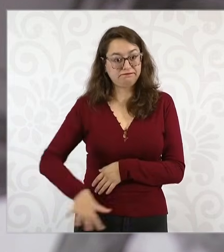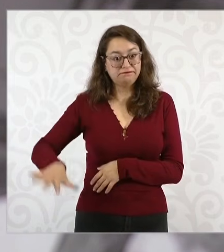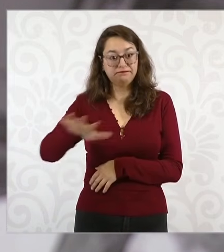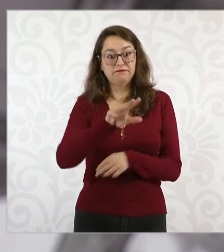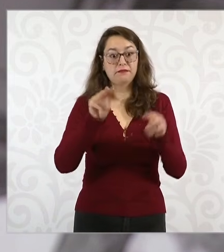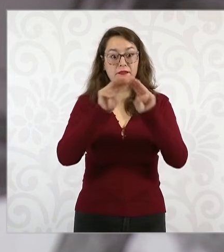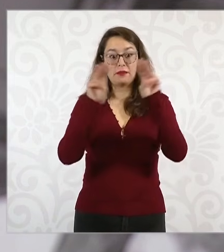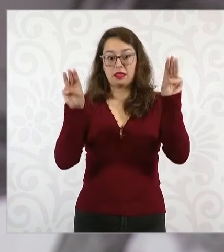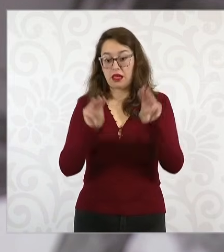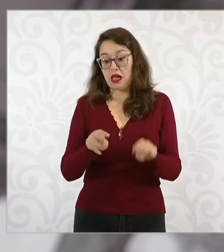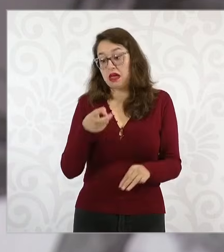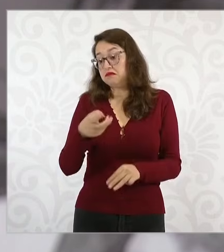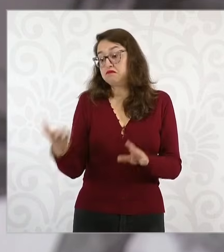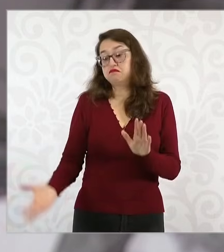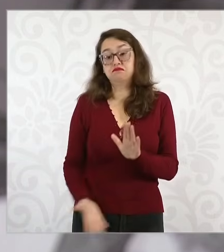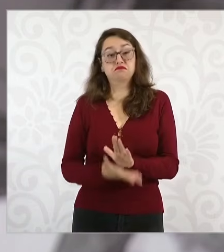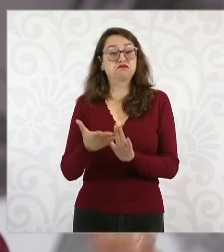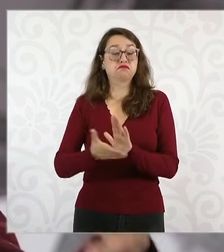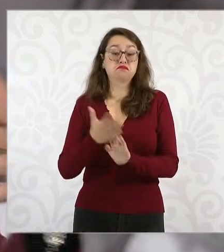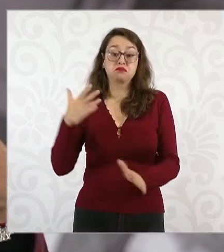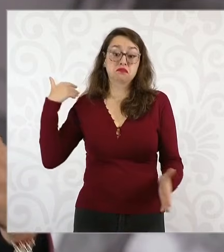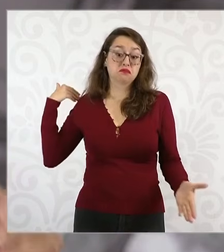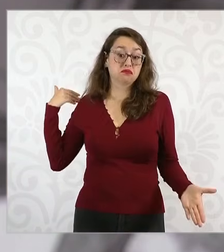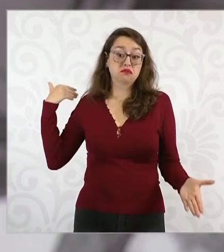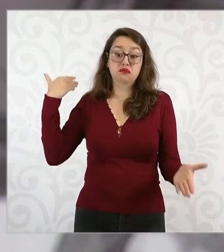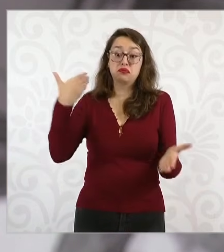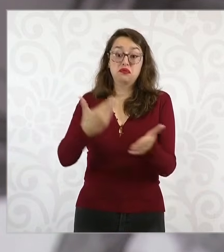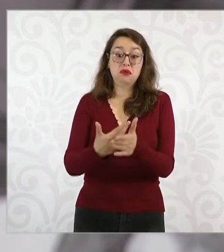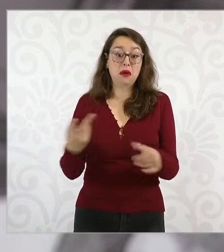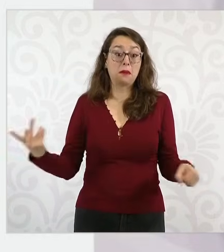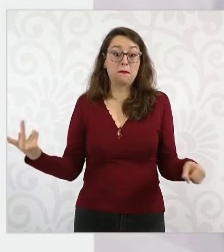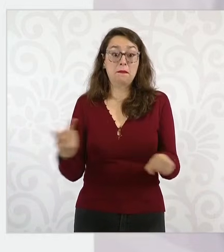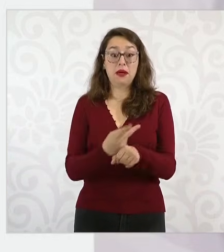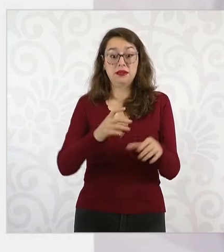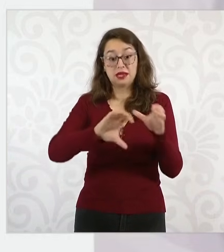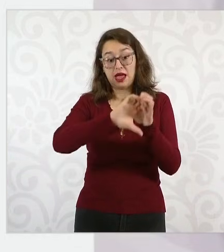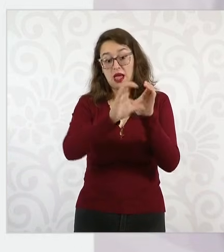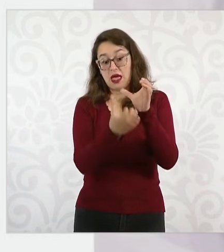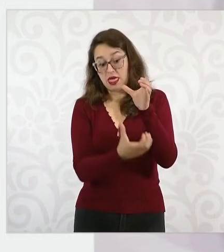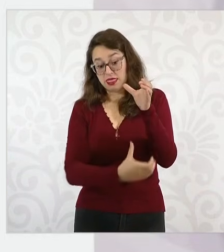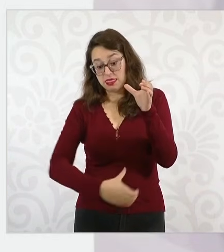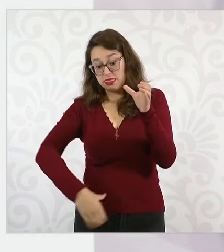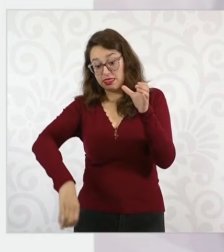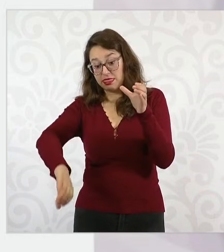fue el diseño que se hizo, se mezclan el drenaje y el agua de lluvia.